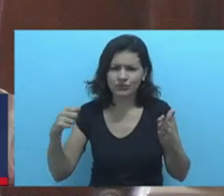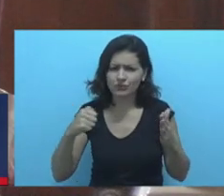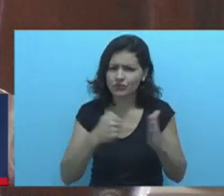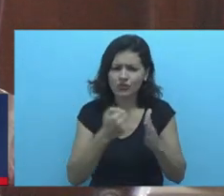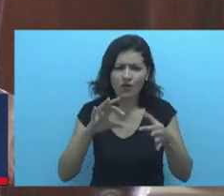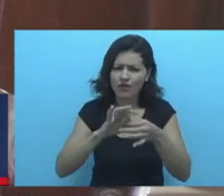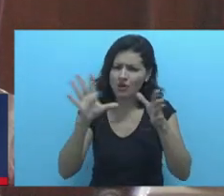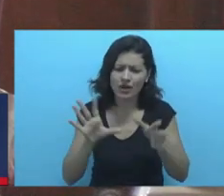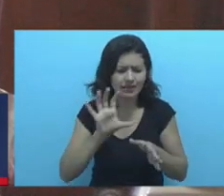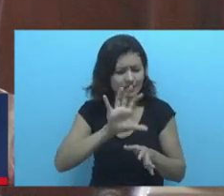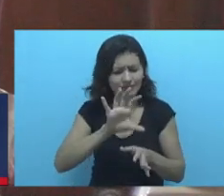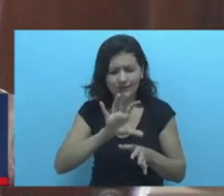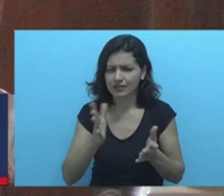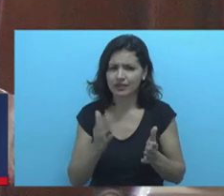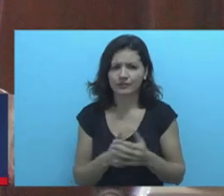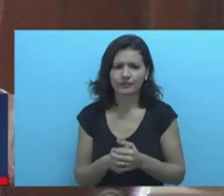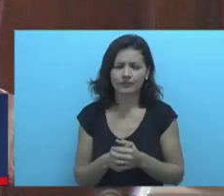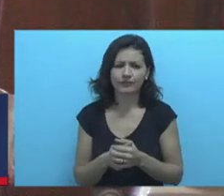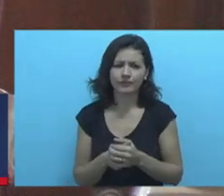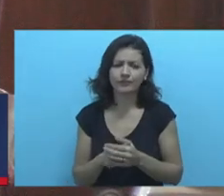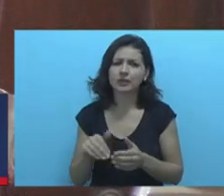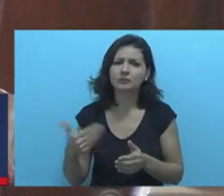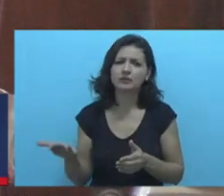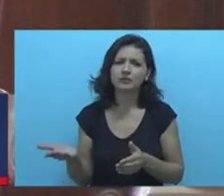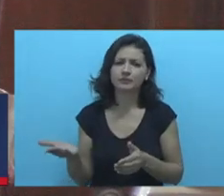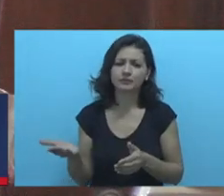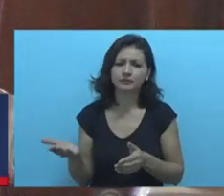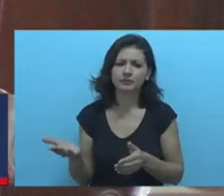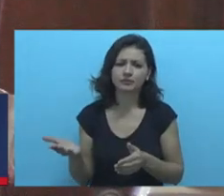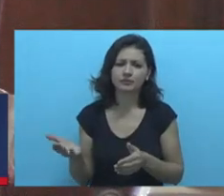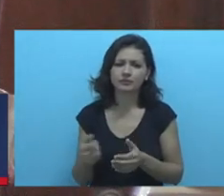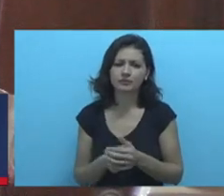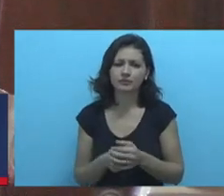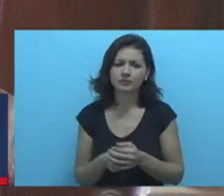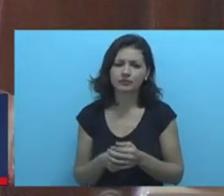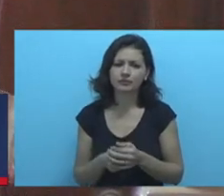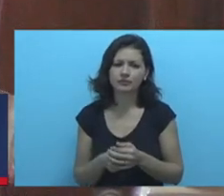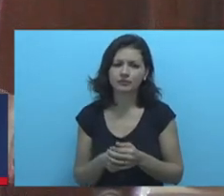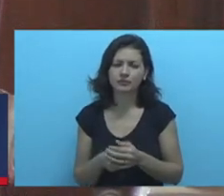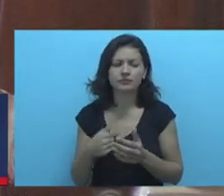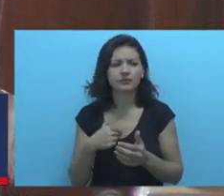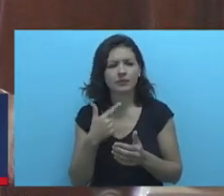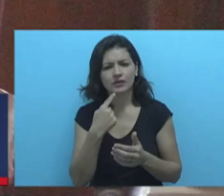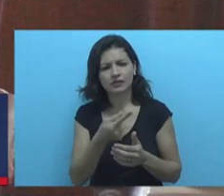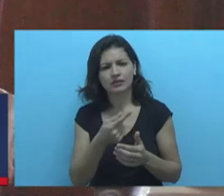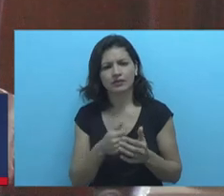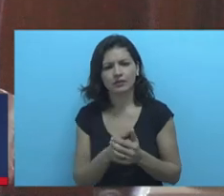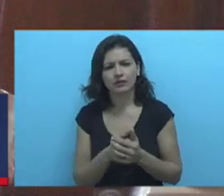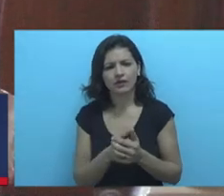sin distinción de cargos o lugares. Por eso, señor presidente, yo le voy a dar la palabra a nuestro